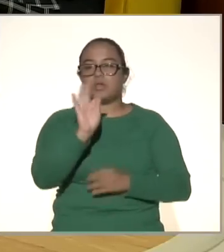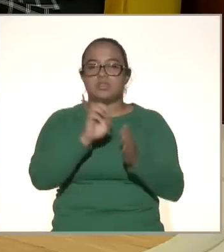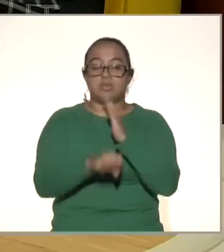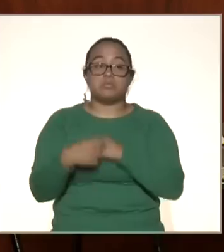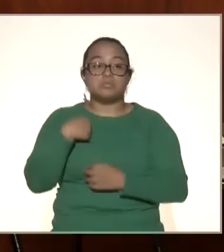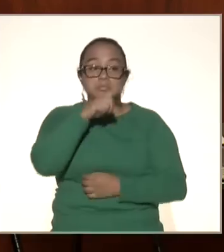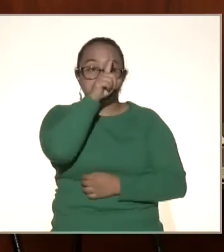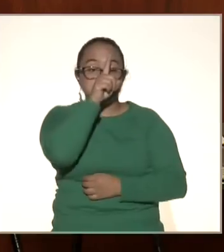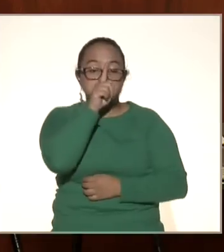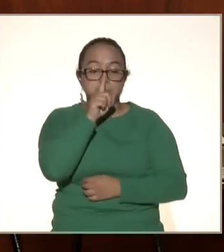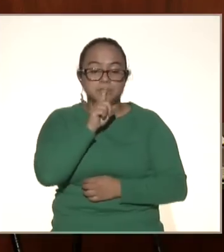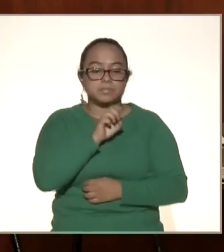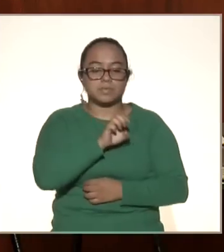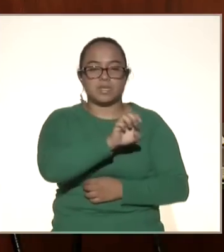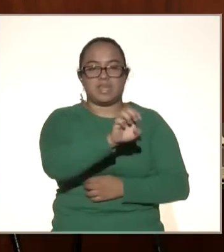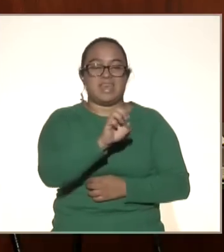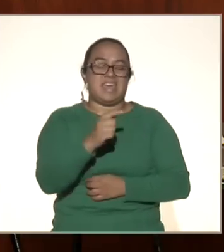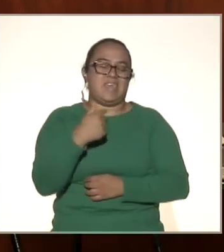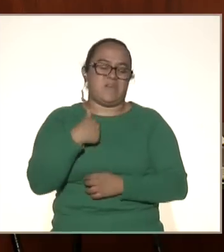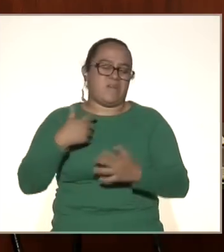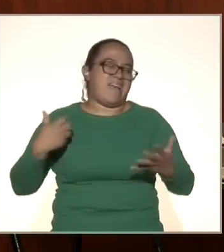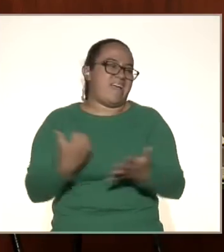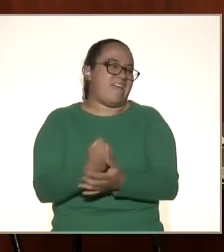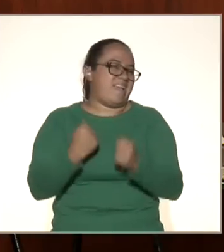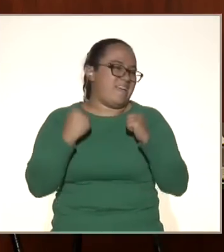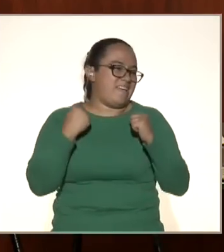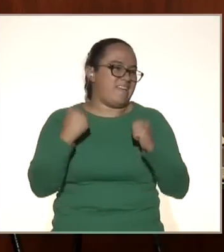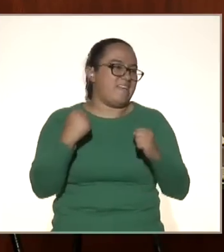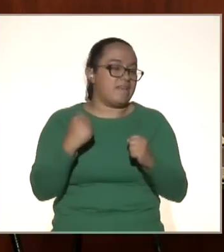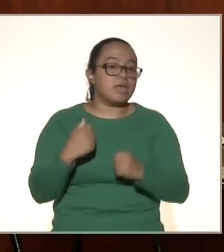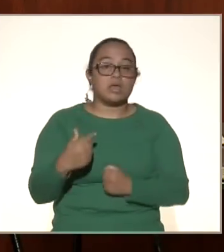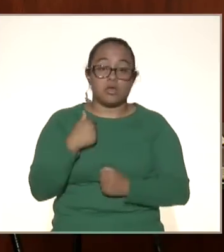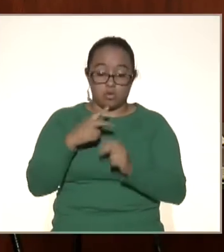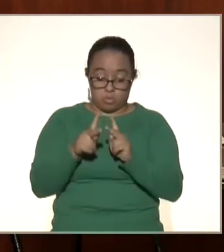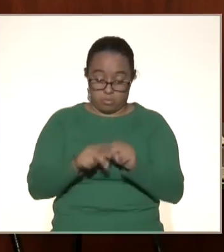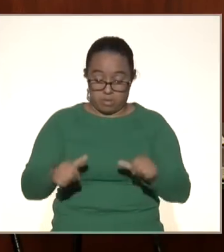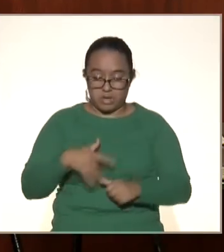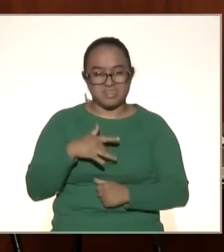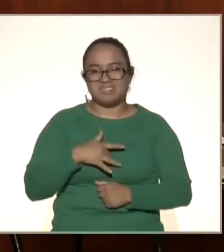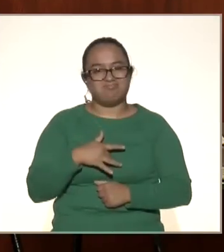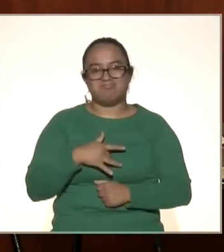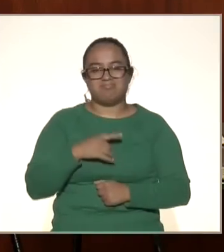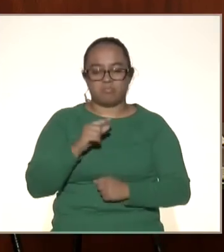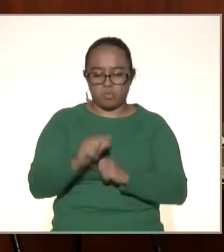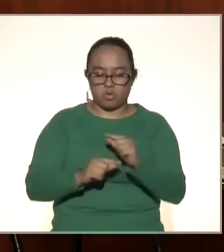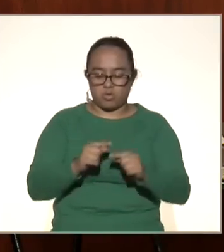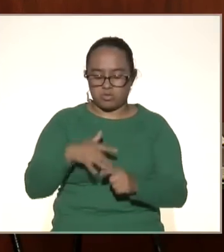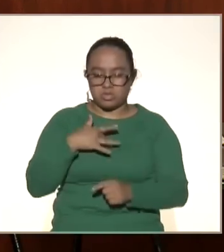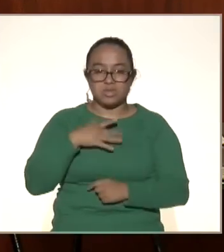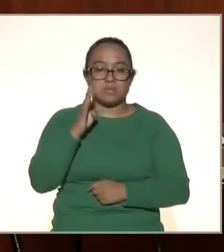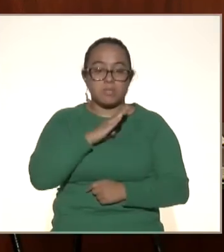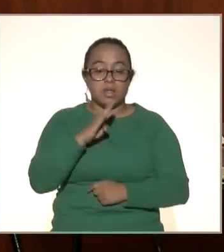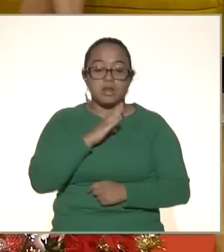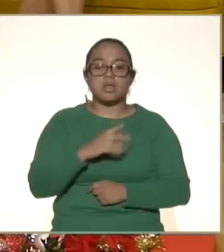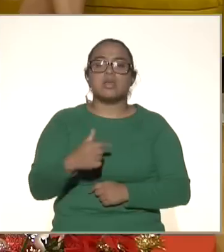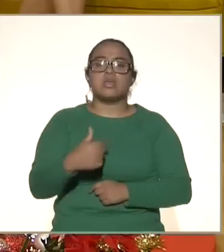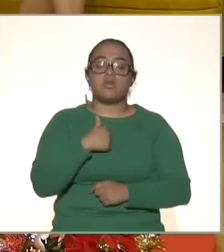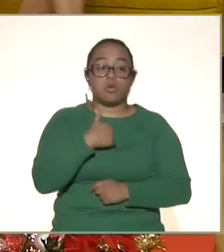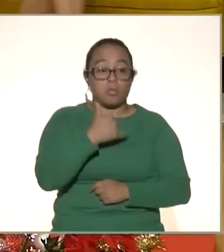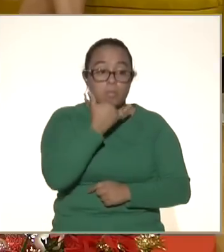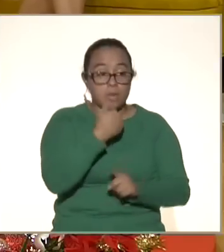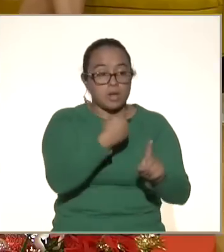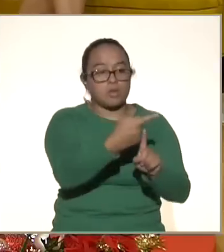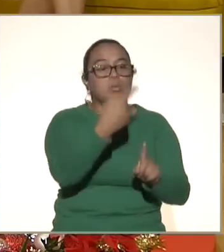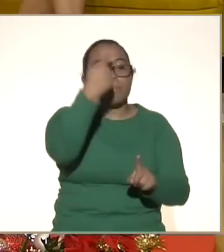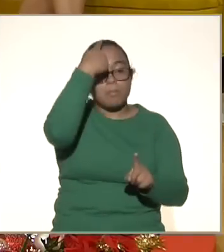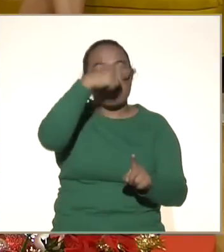miento, o sea, y me salgo con la mía, pues yo me voy quitando esa paz, ¿no? Entonces, el perdón es para que yo esté tranquis, es